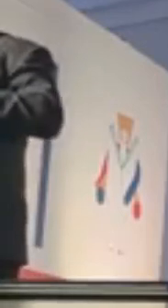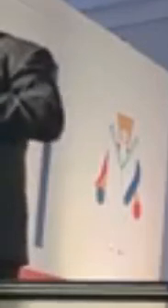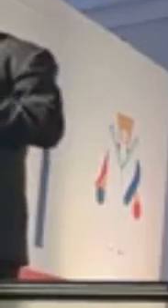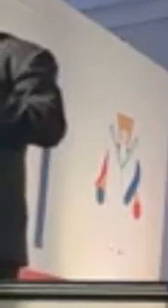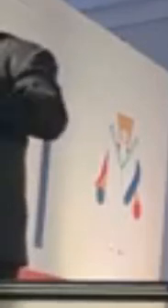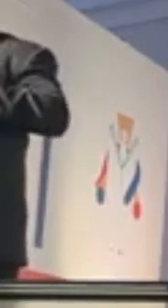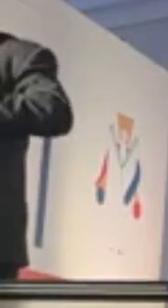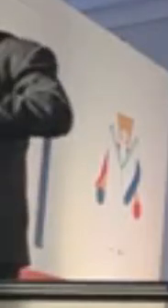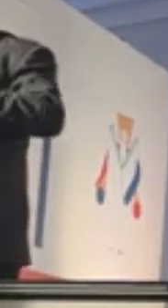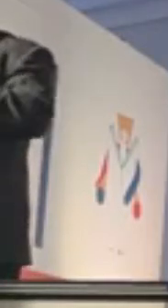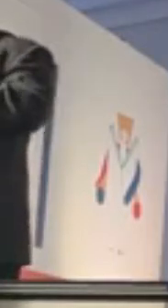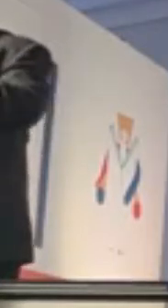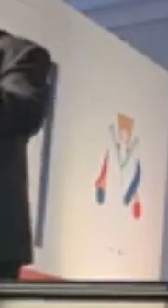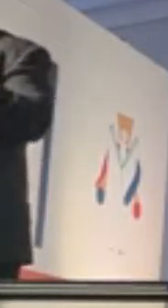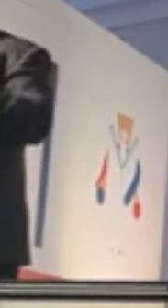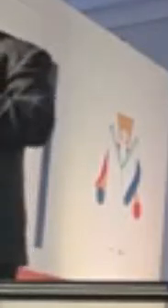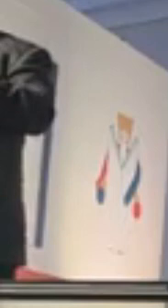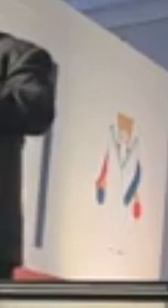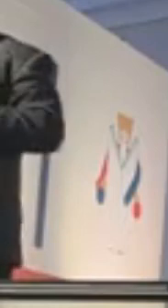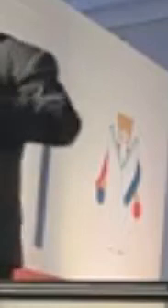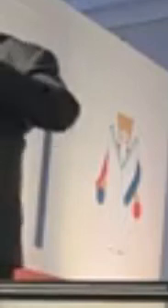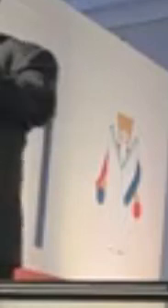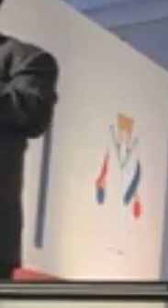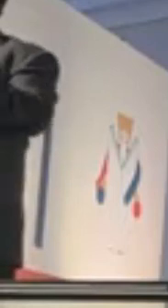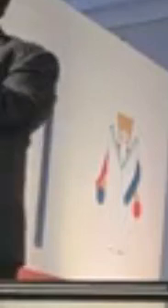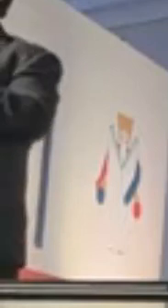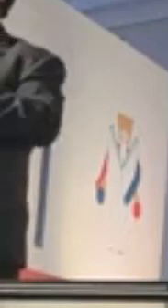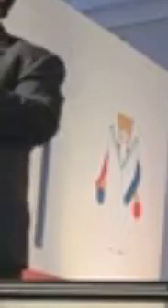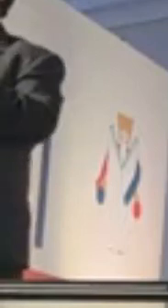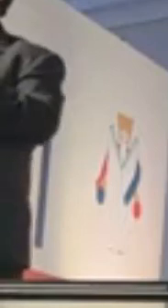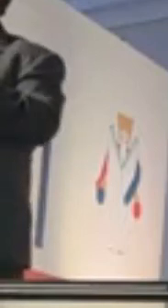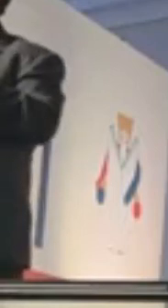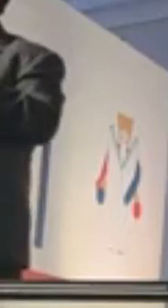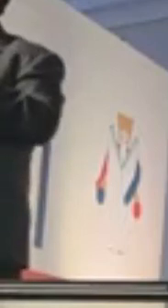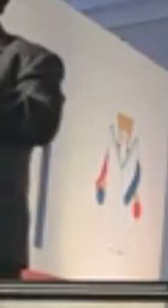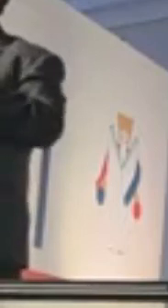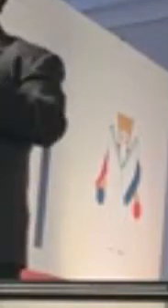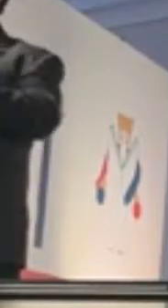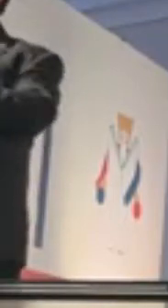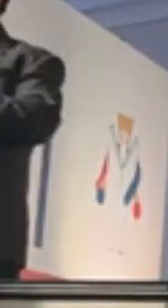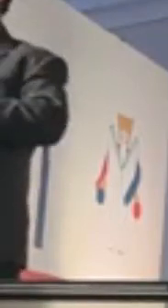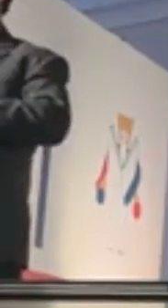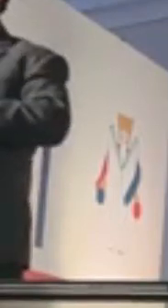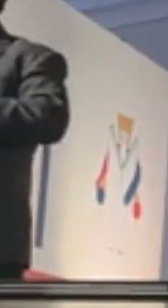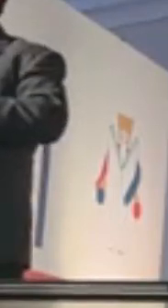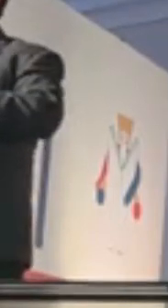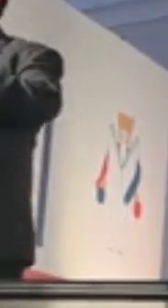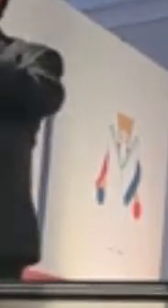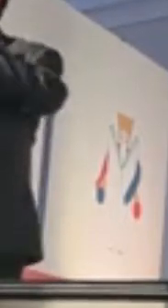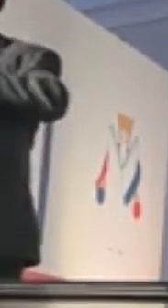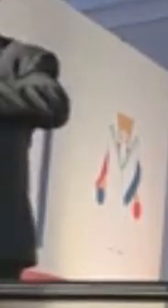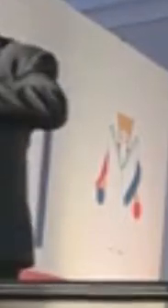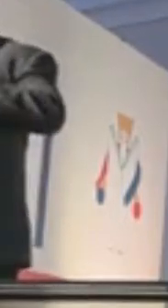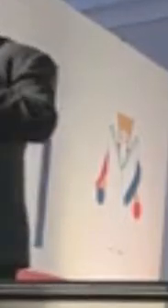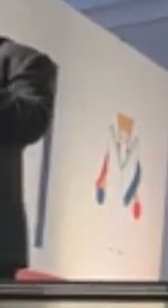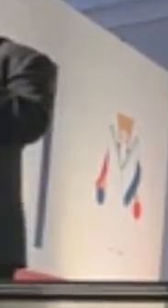más tranquila. Por eso es muy importante decidir quién va a ser el relevo del compañero presidente López